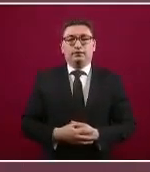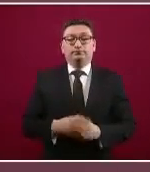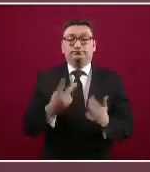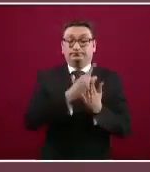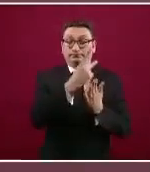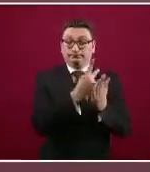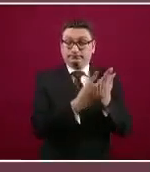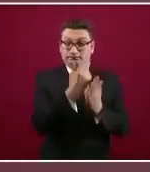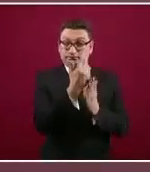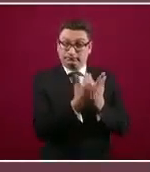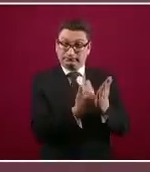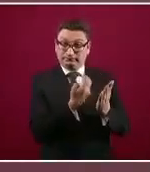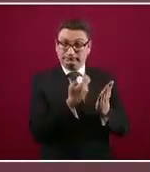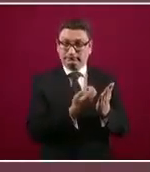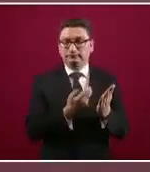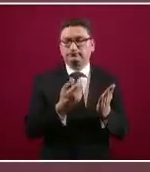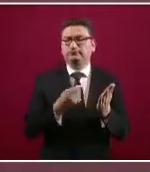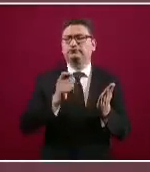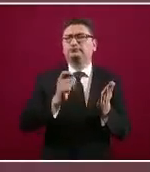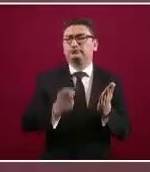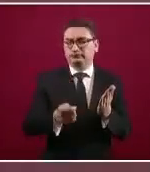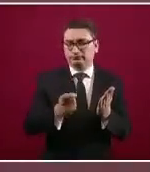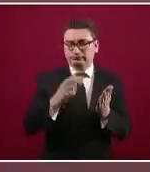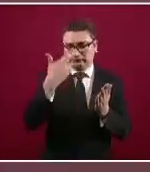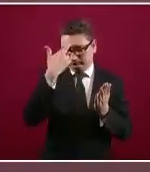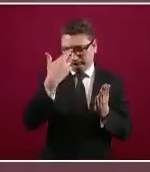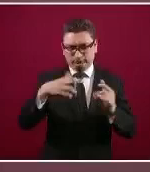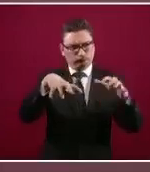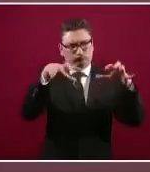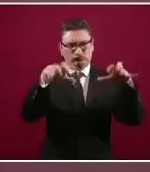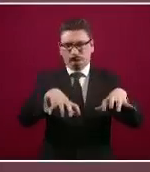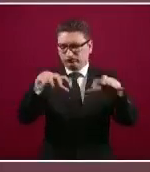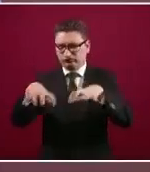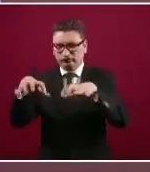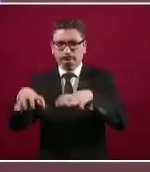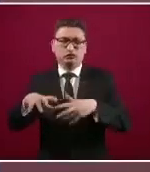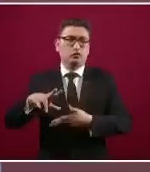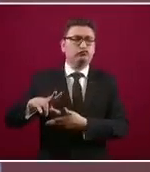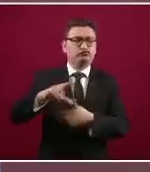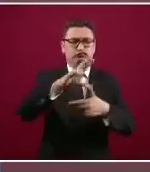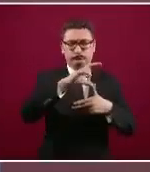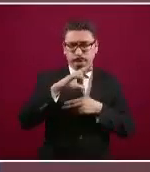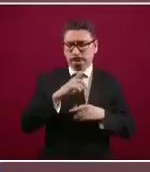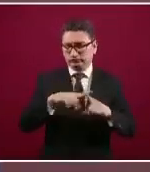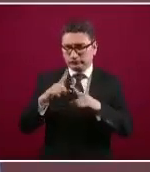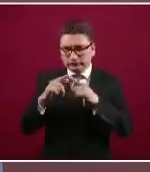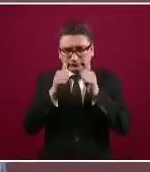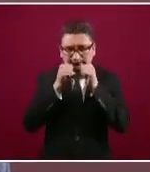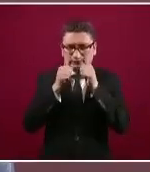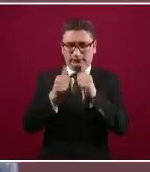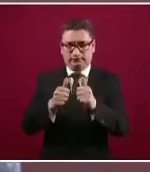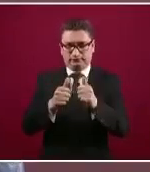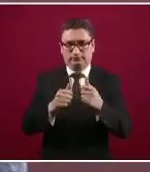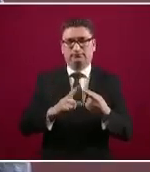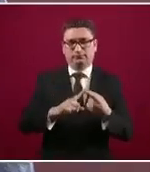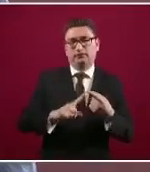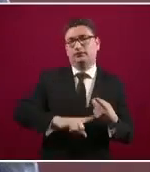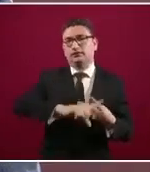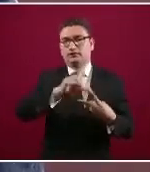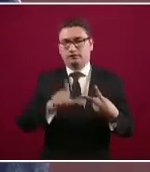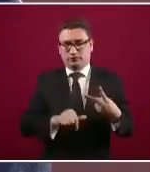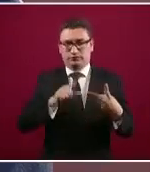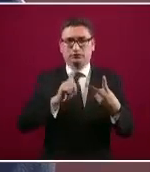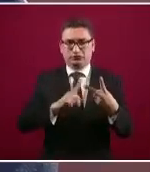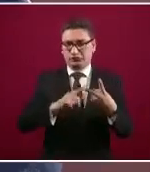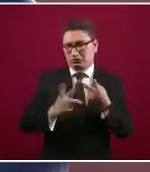plan de atención a lluvias y a huracanes y luego la sesión de preguntas